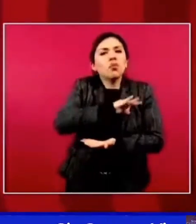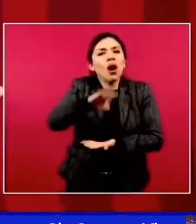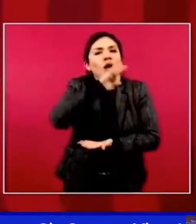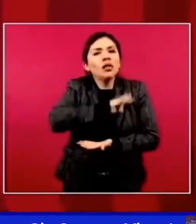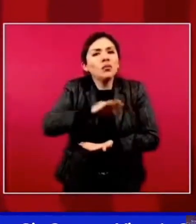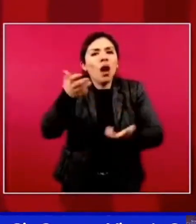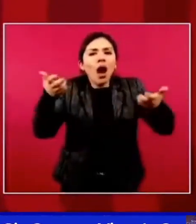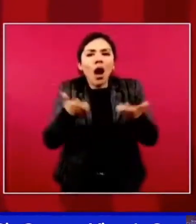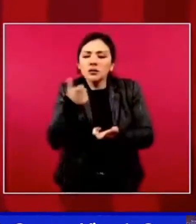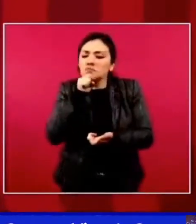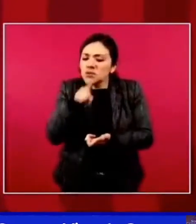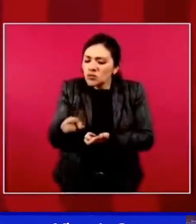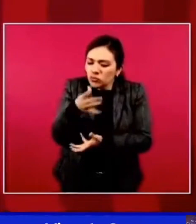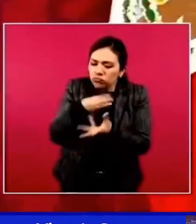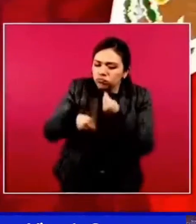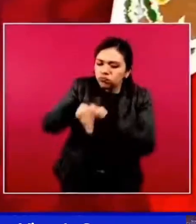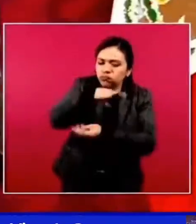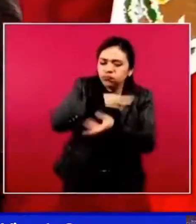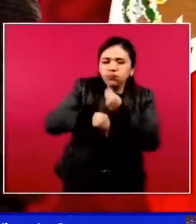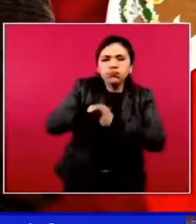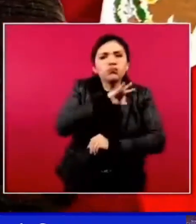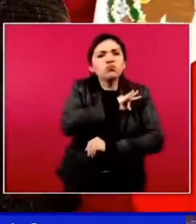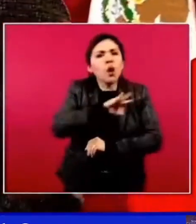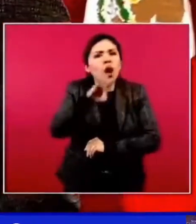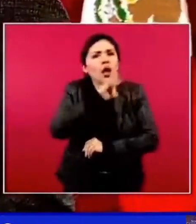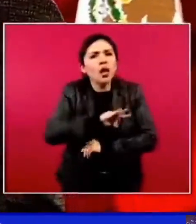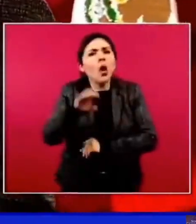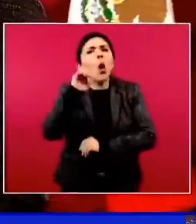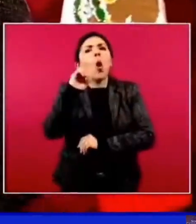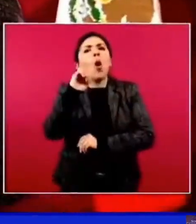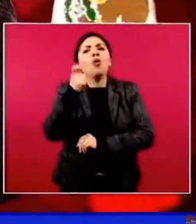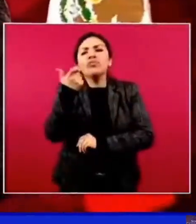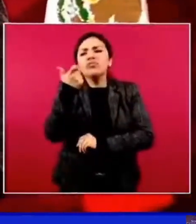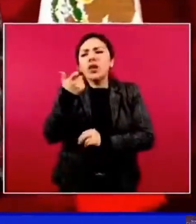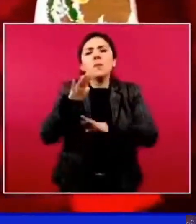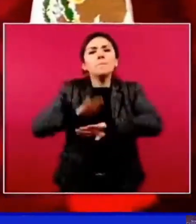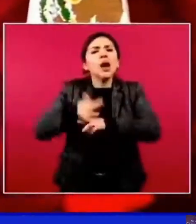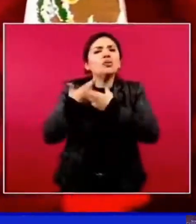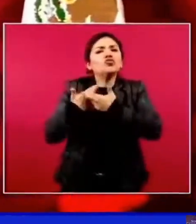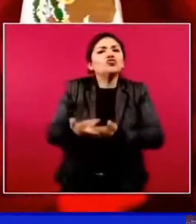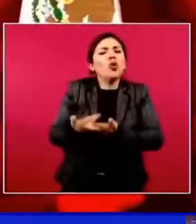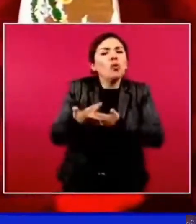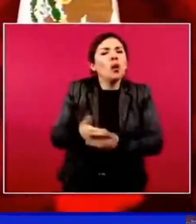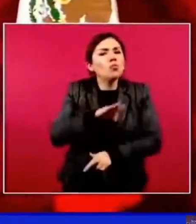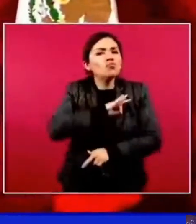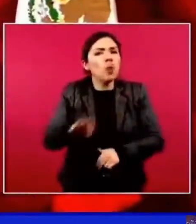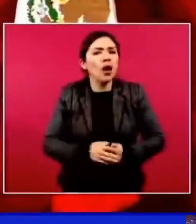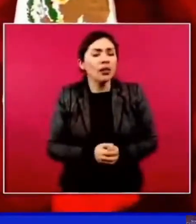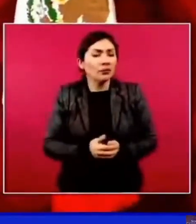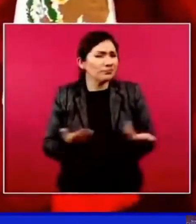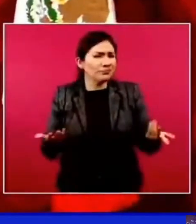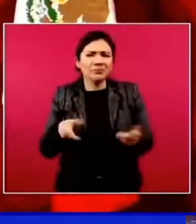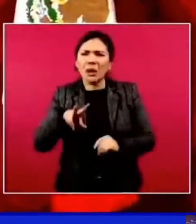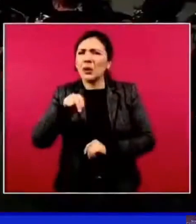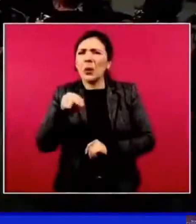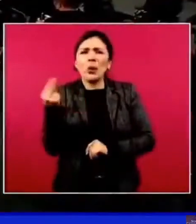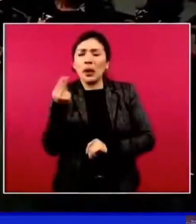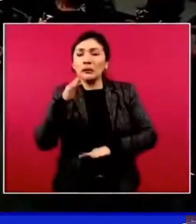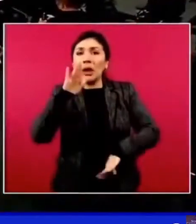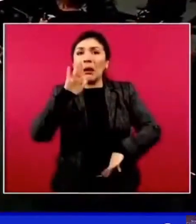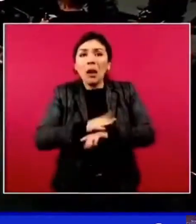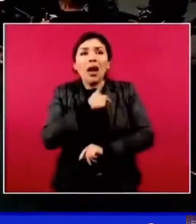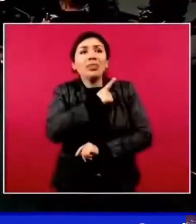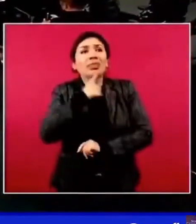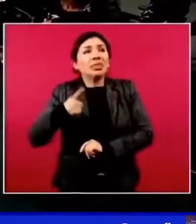O se hace más con lo mismo o con menos. Entonces, pero no precisamente por esto que está explicando